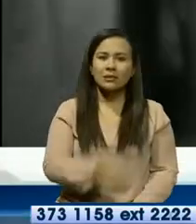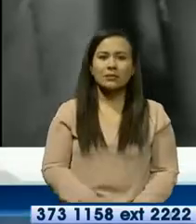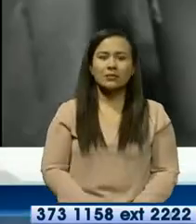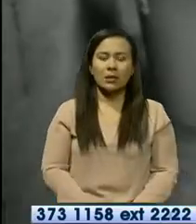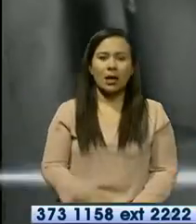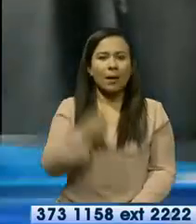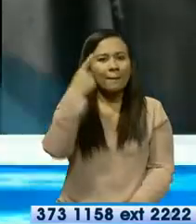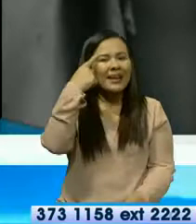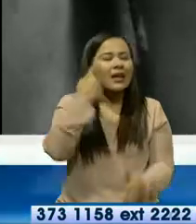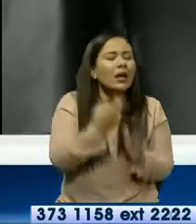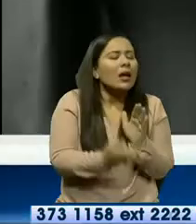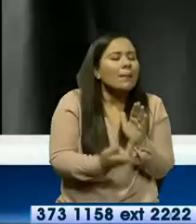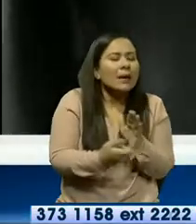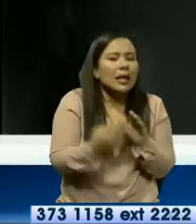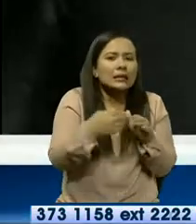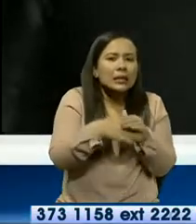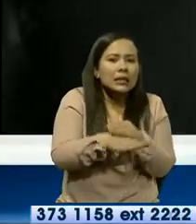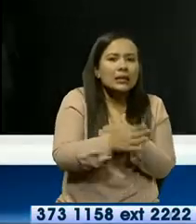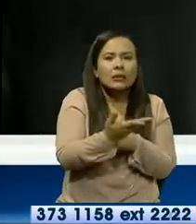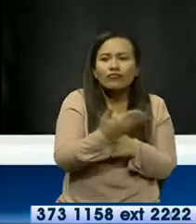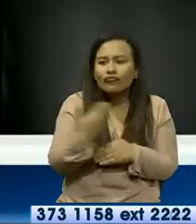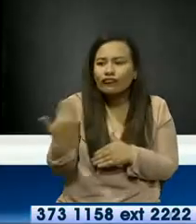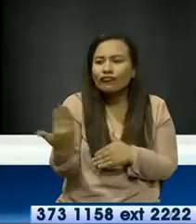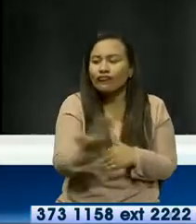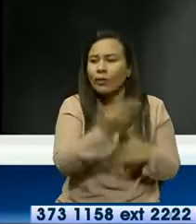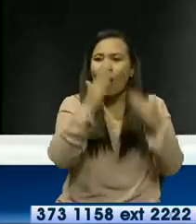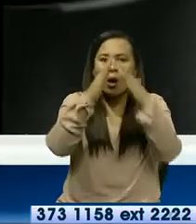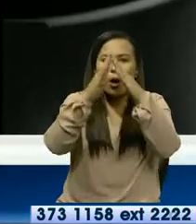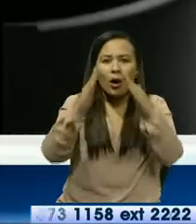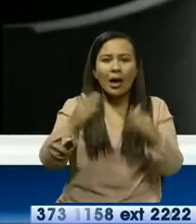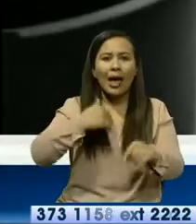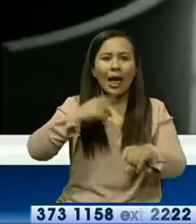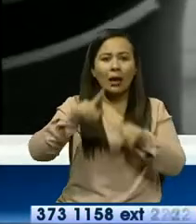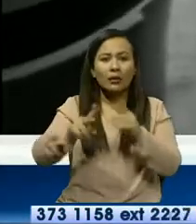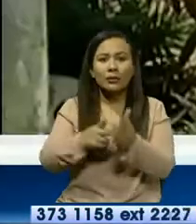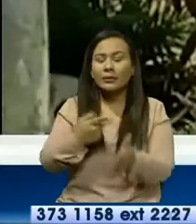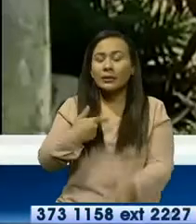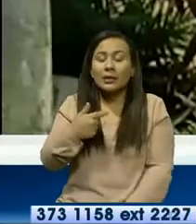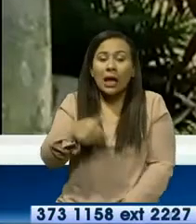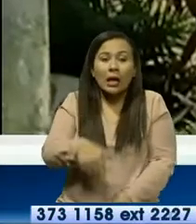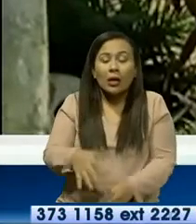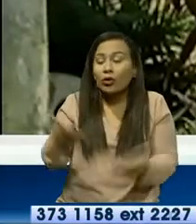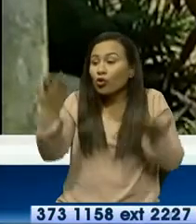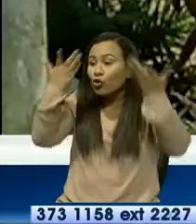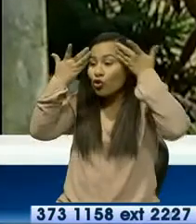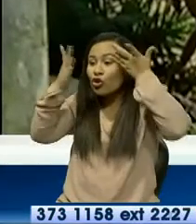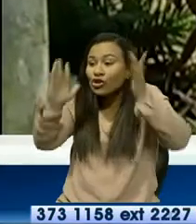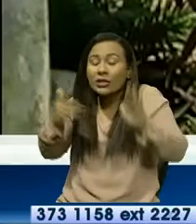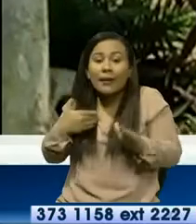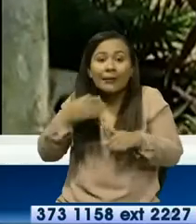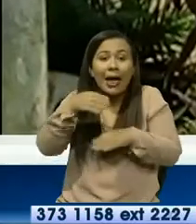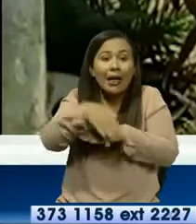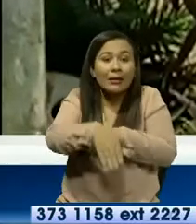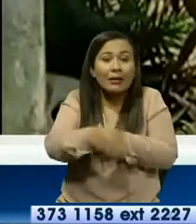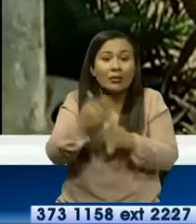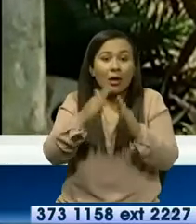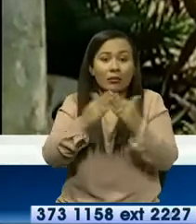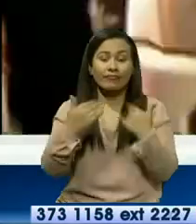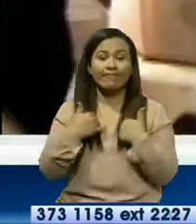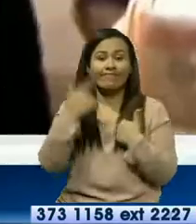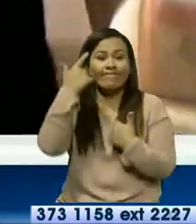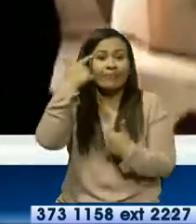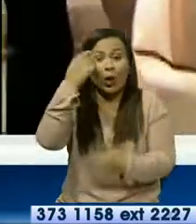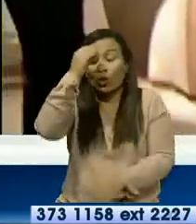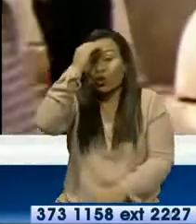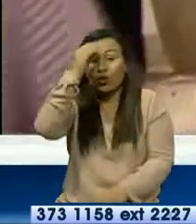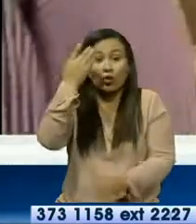saber qué es lo que pasa en el contorno del hogar. Porque a veces uno está aquí y uno no sabe qué es lo que pasa adentro, imagínense. Yo ni me he enterado. La